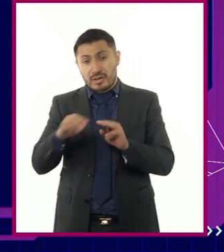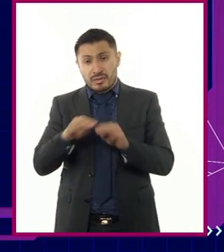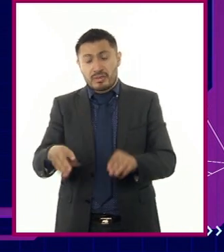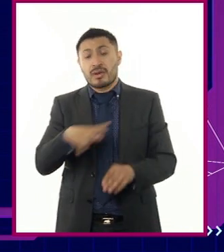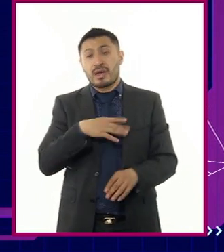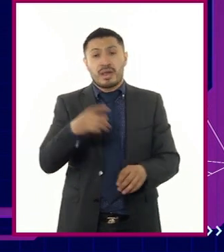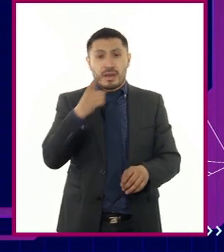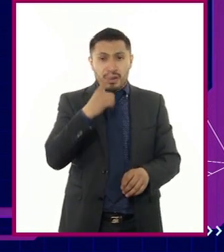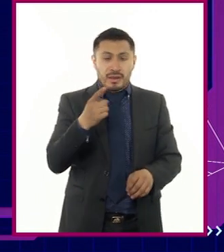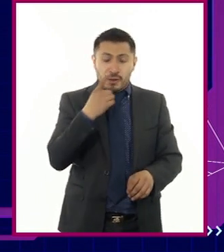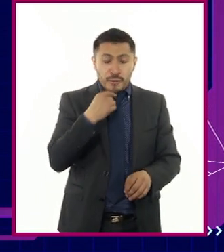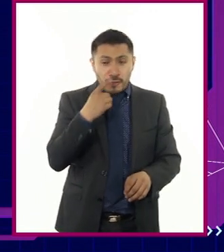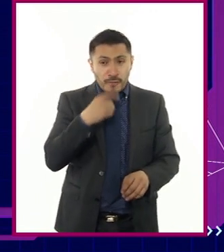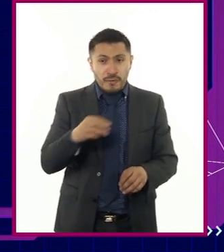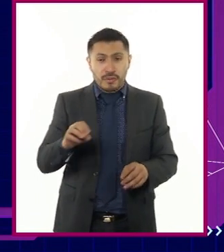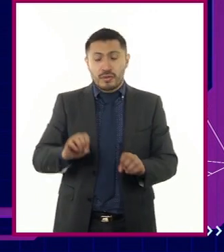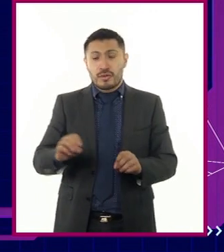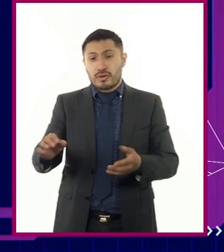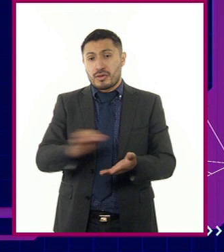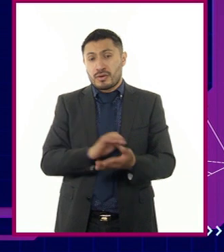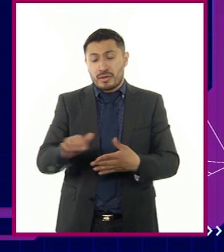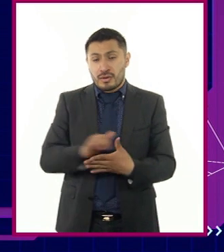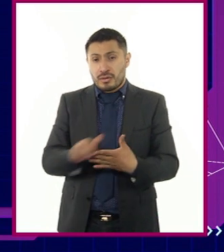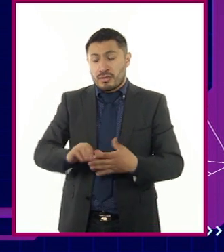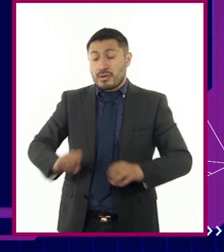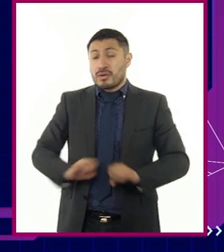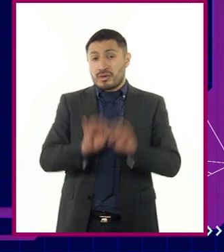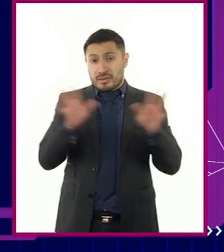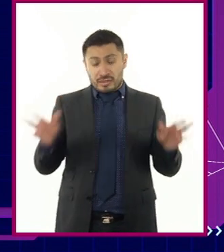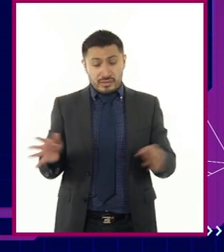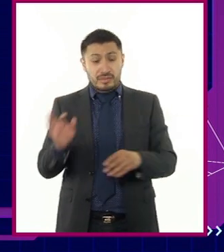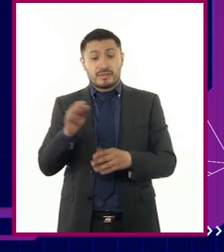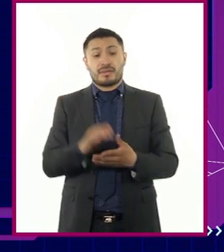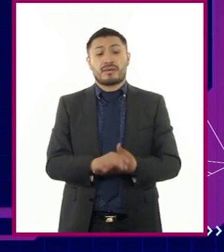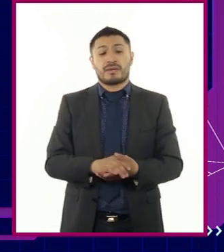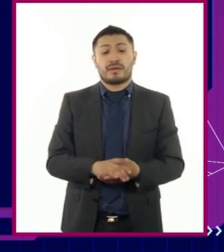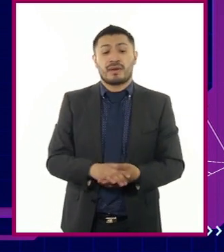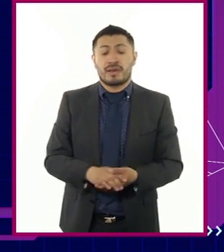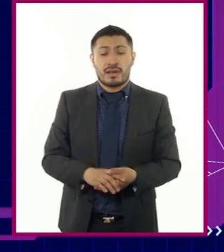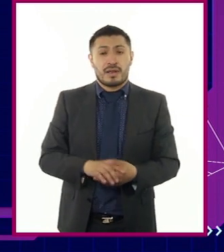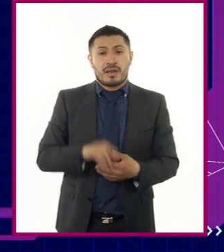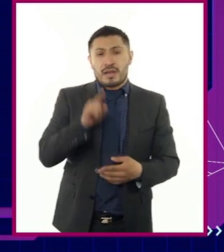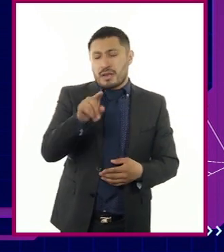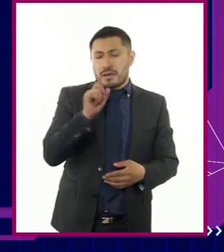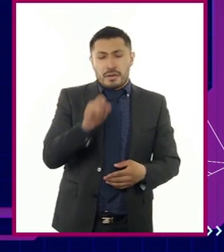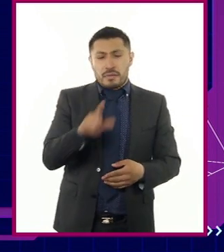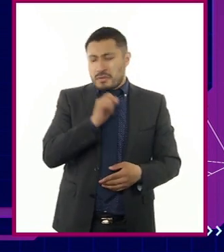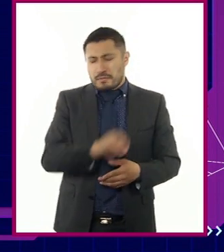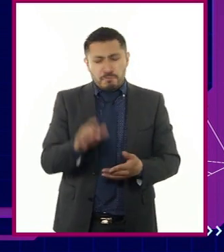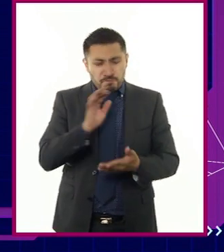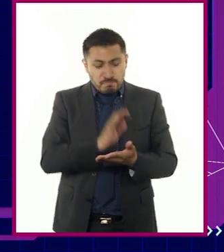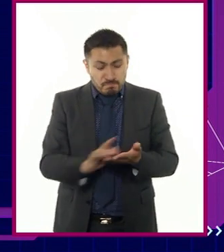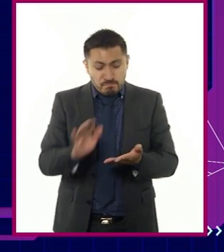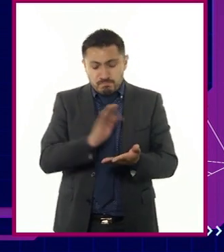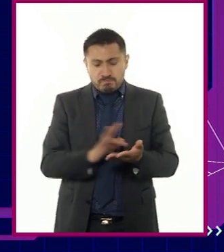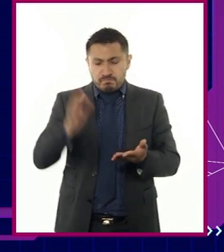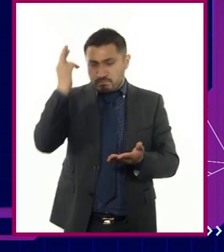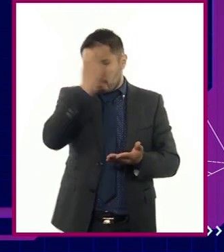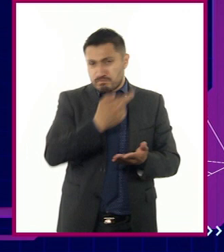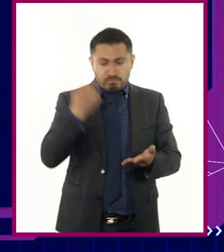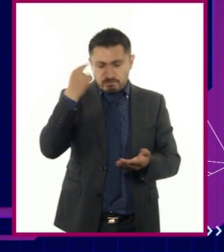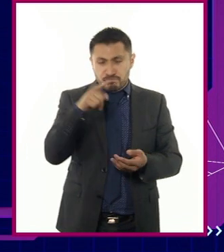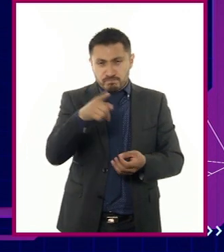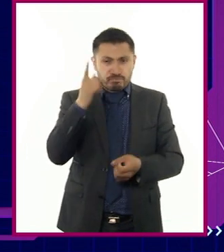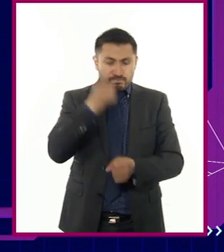color violeta. Por otro lado, si hacen la misma lectura, pero en la frecuencia, notaron que los valores de los